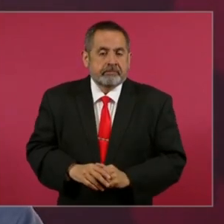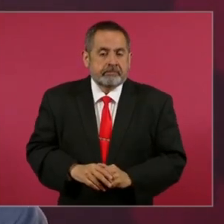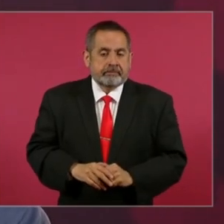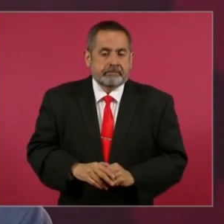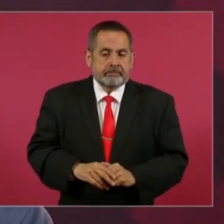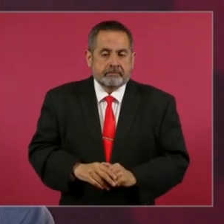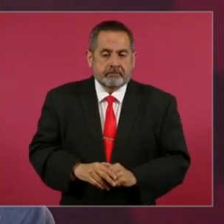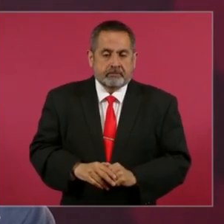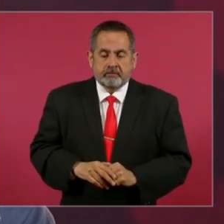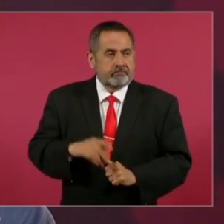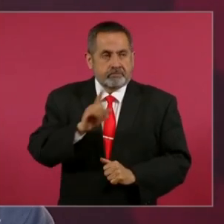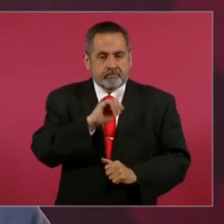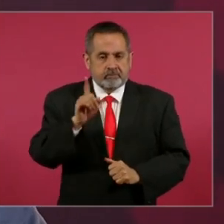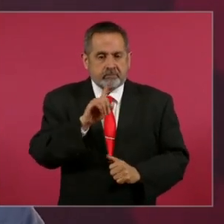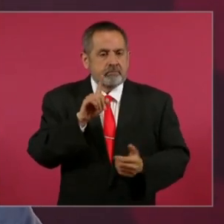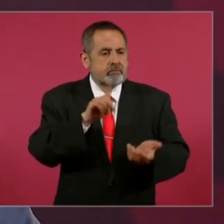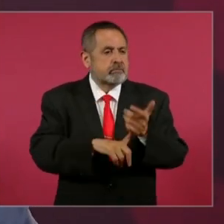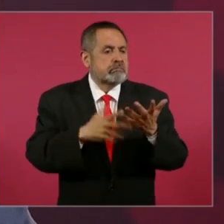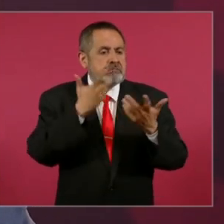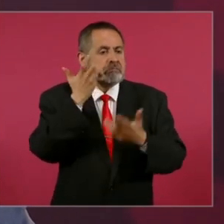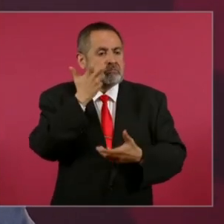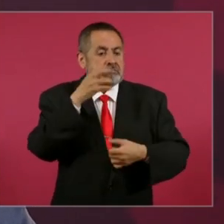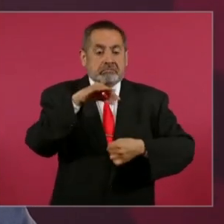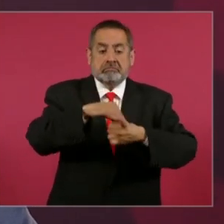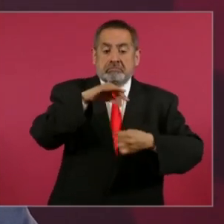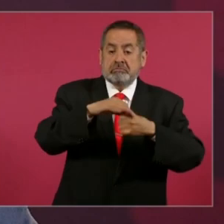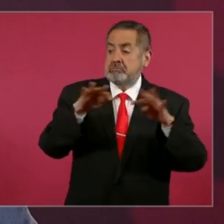que tiene que ver más con lo electoral,